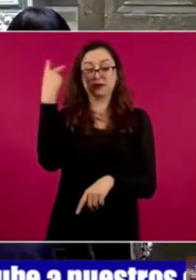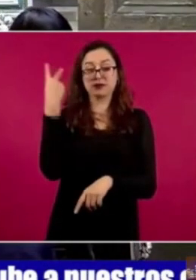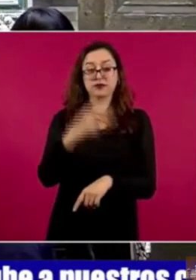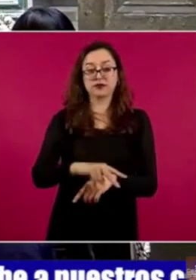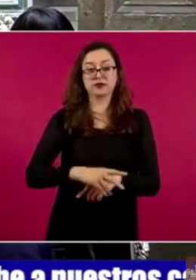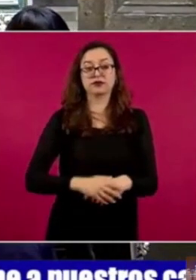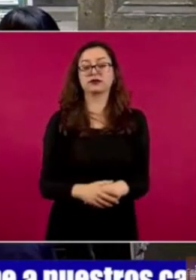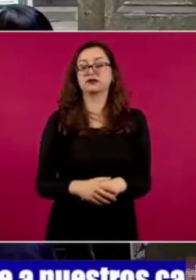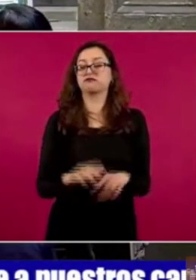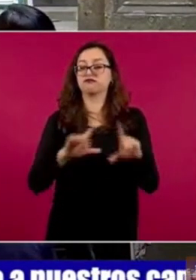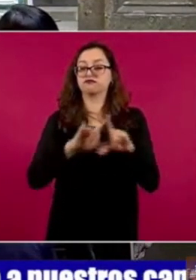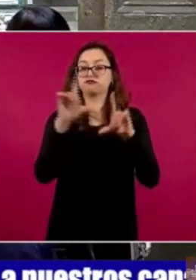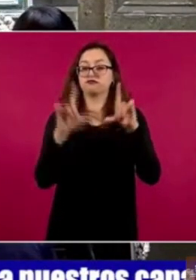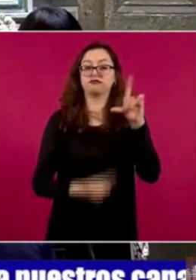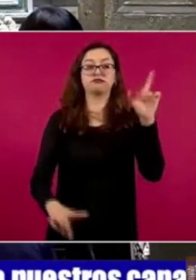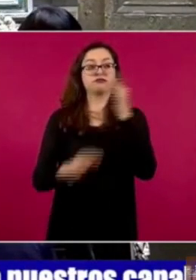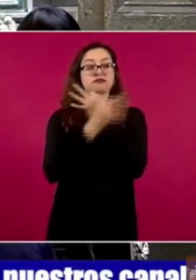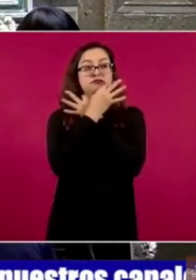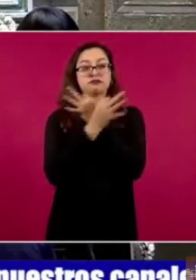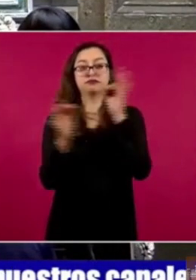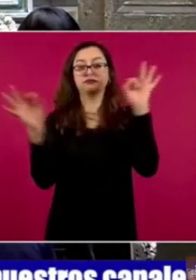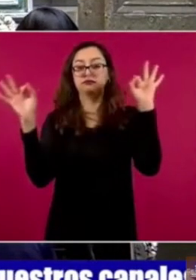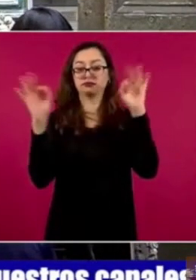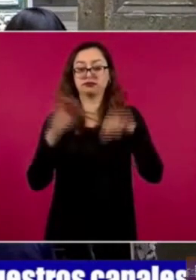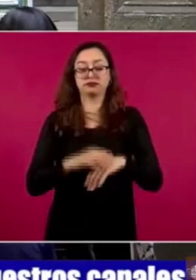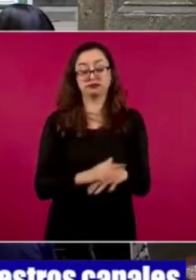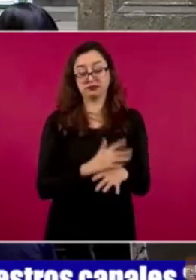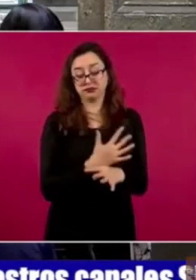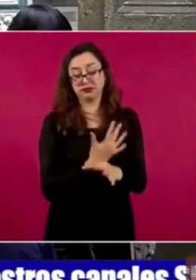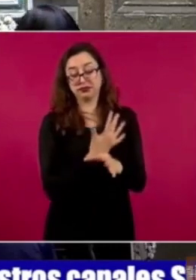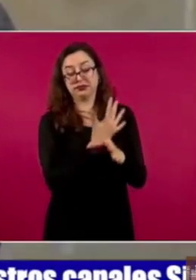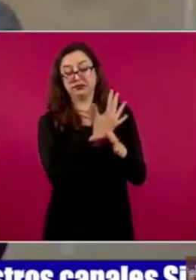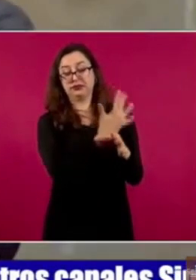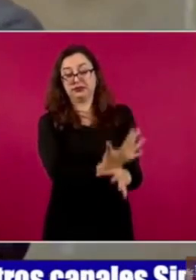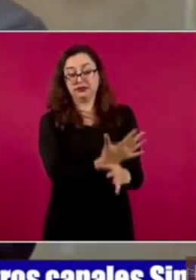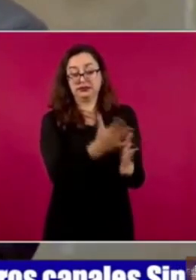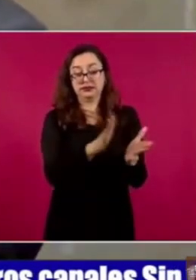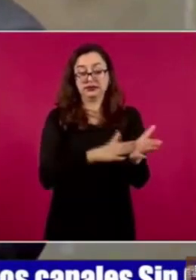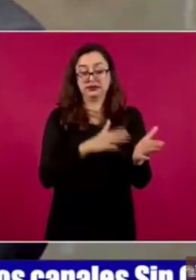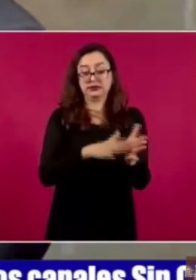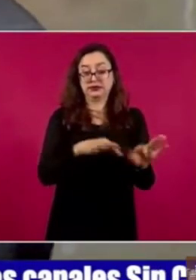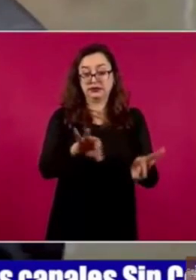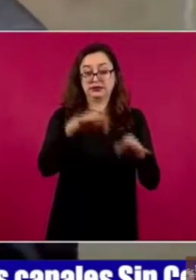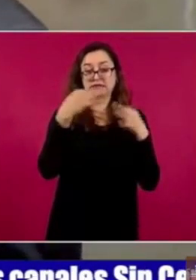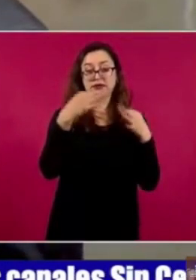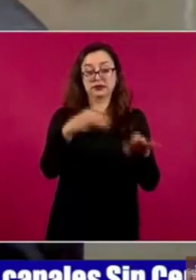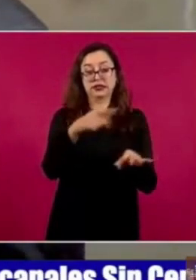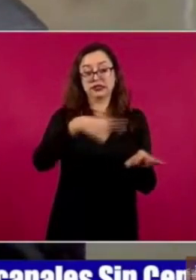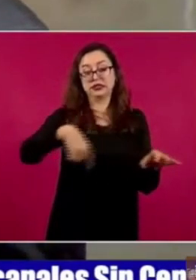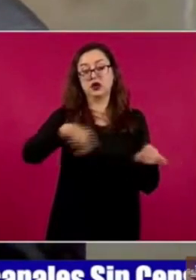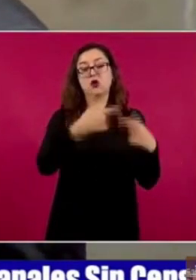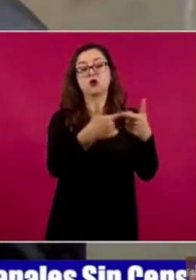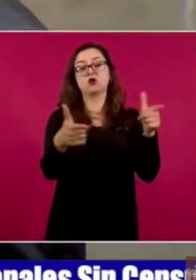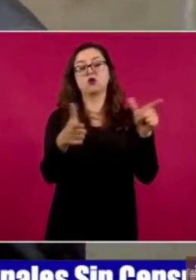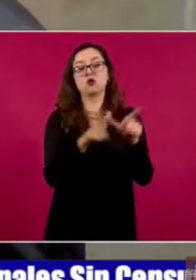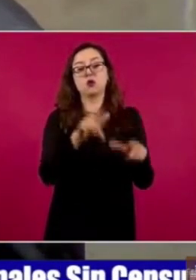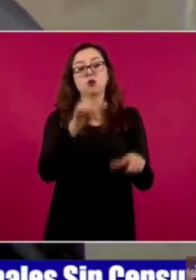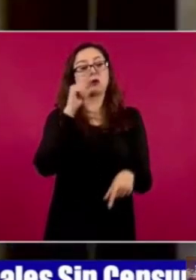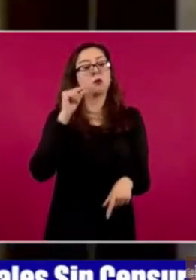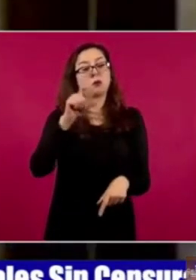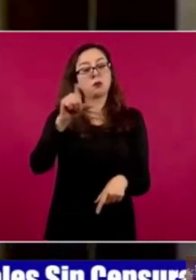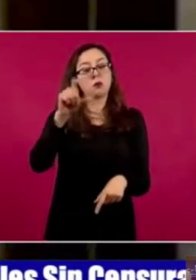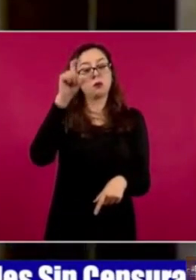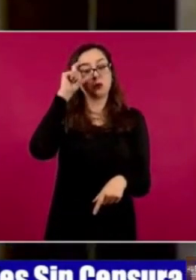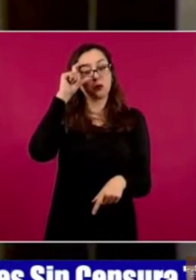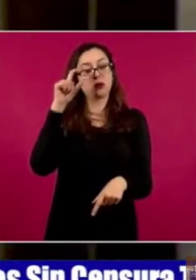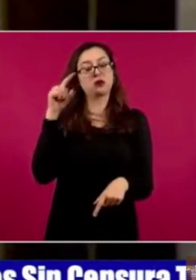a la nación, un documento que publicaron los magonistas en el